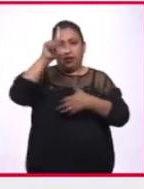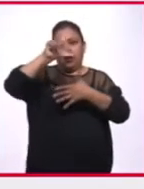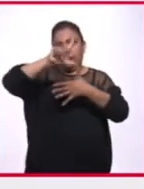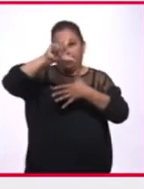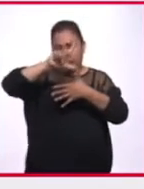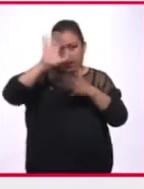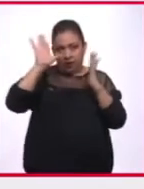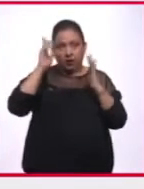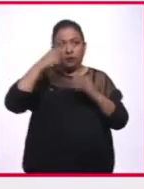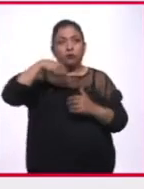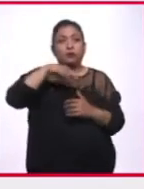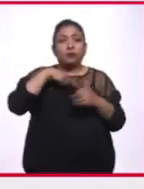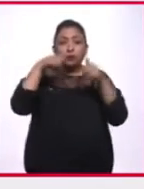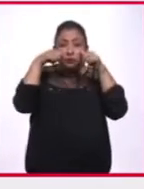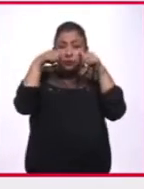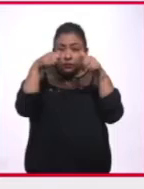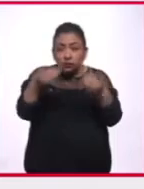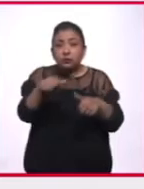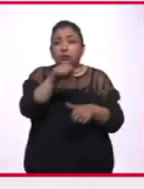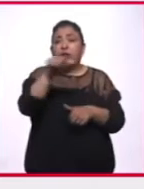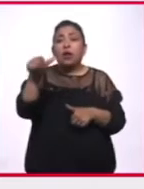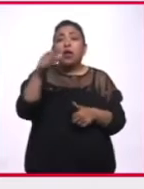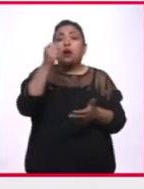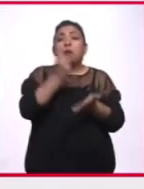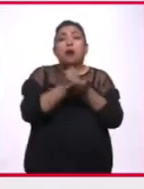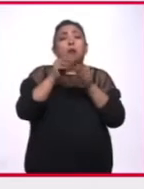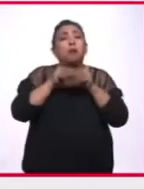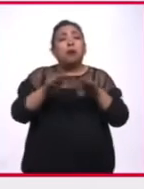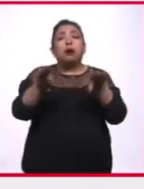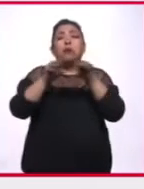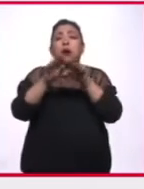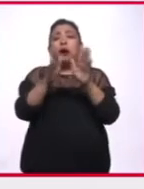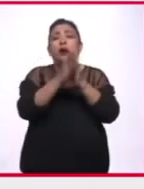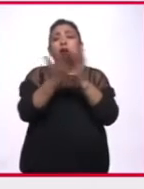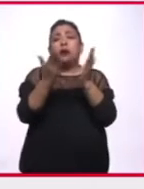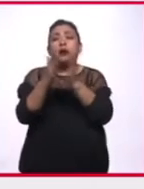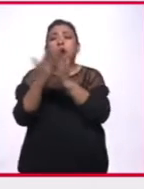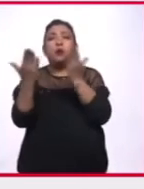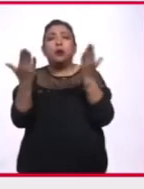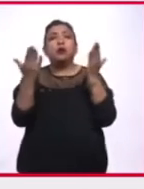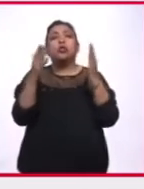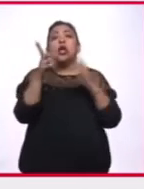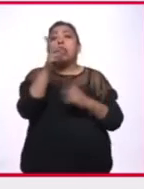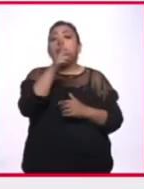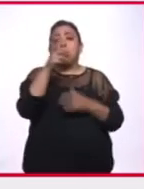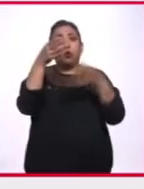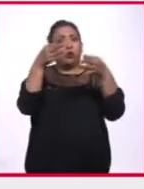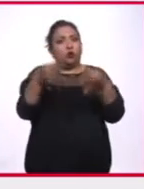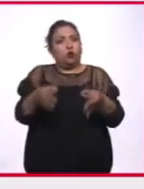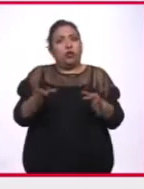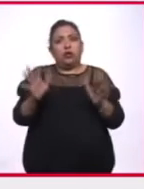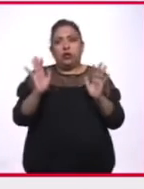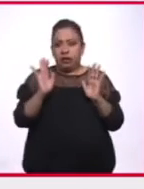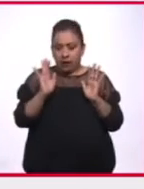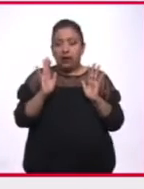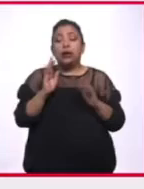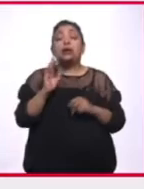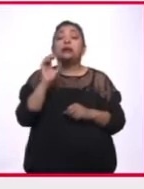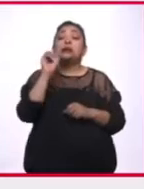Latina, hemos atendido también a la publicación de libros en sus lenguas originarias